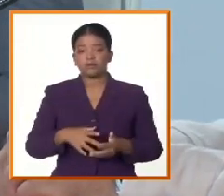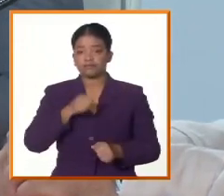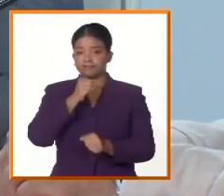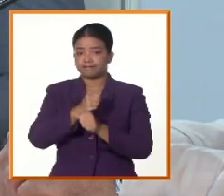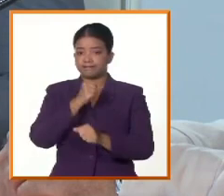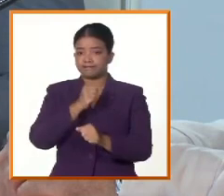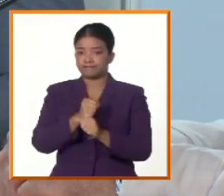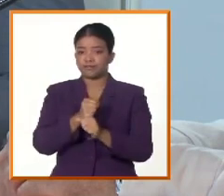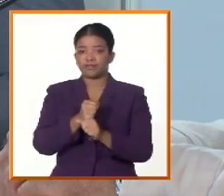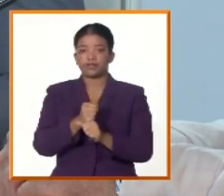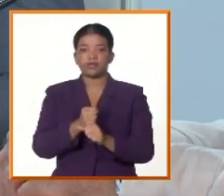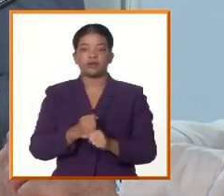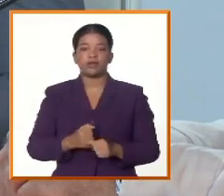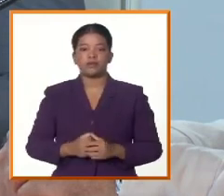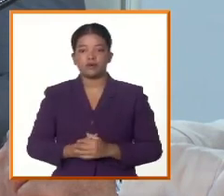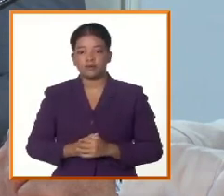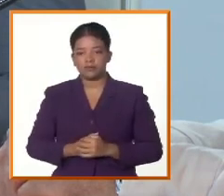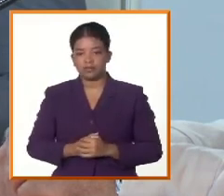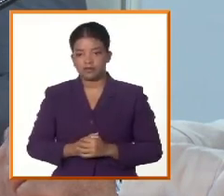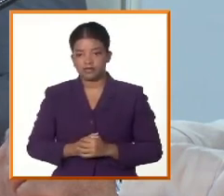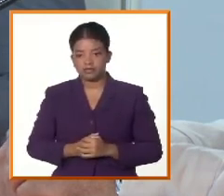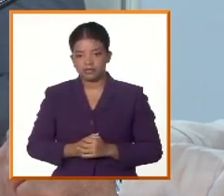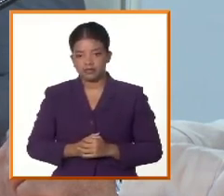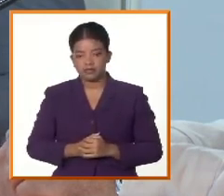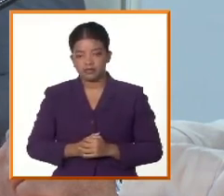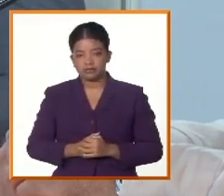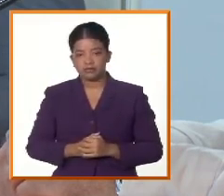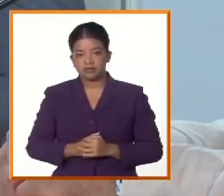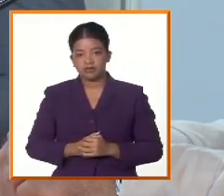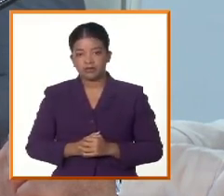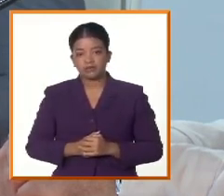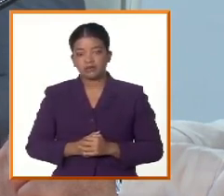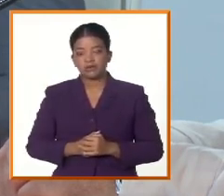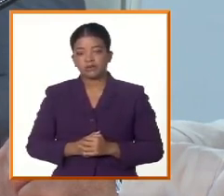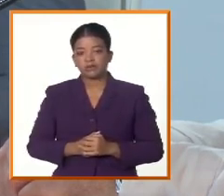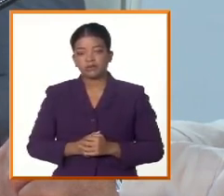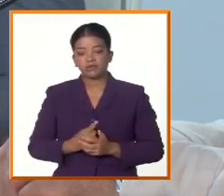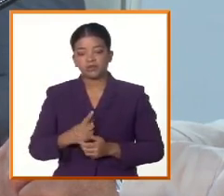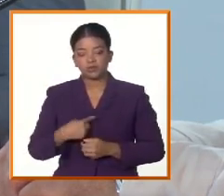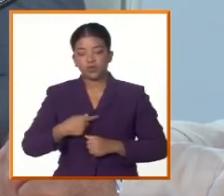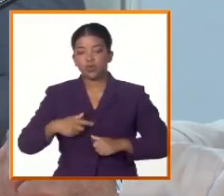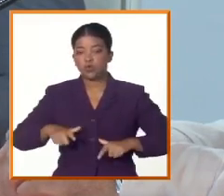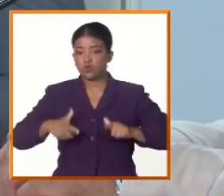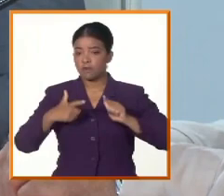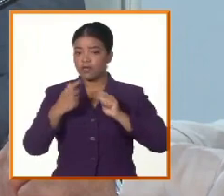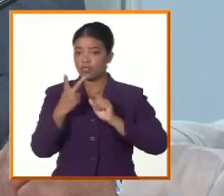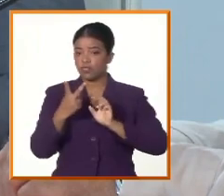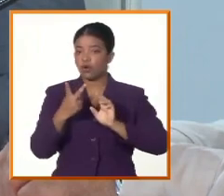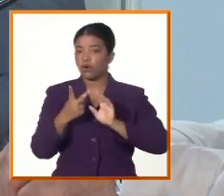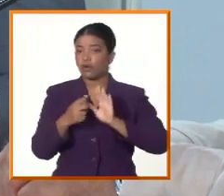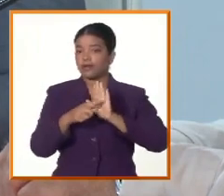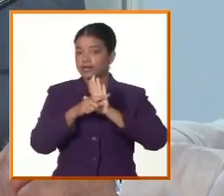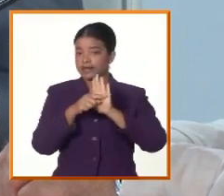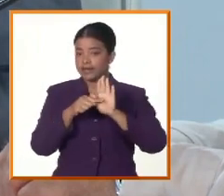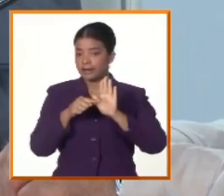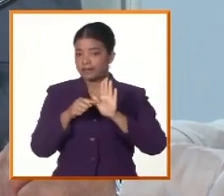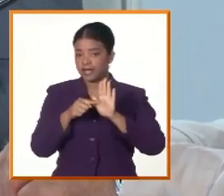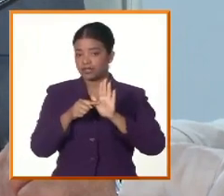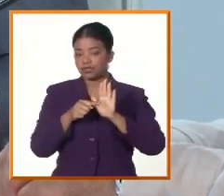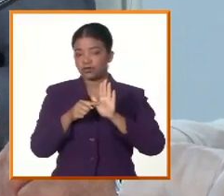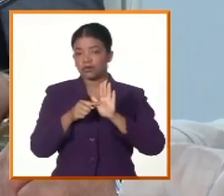propio sostenible por dos lineamientos congreso del partido el lineamiento 128 y alineamiento 131